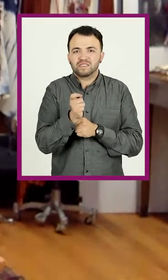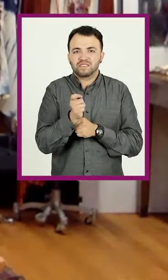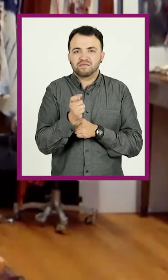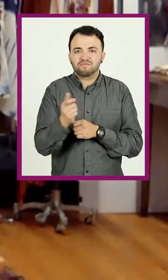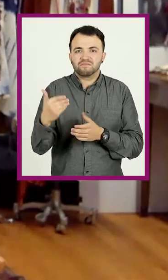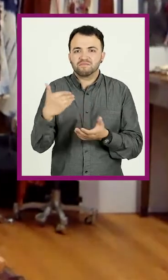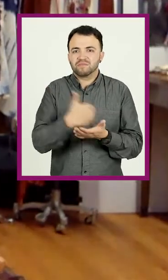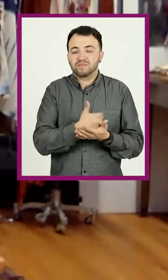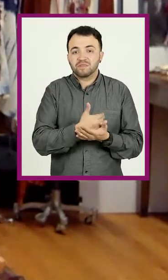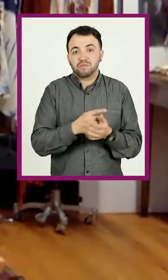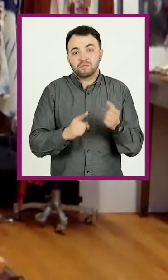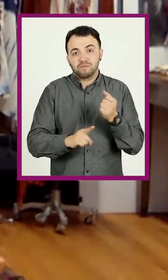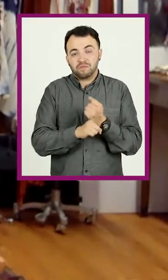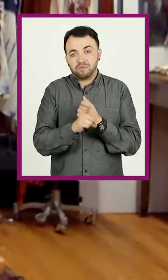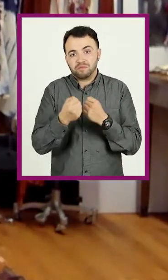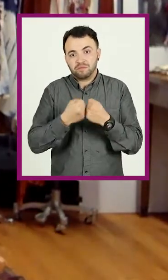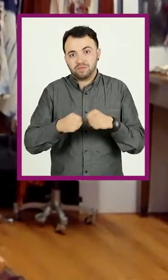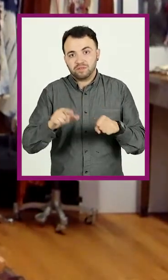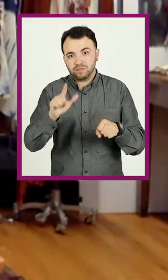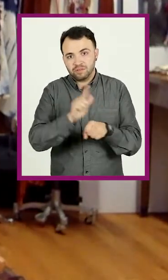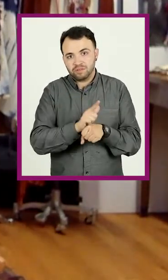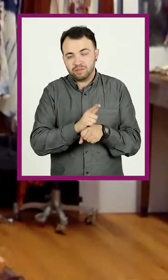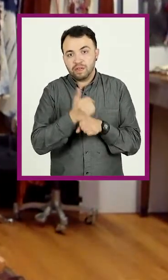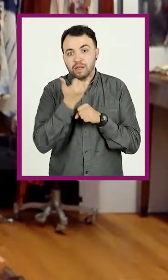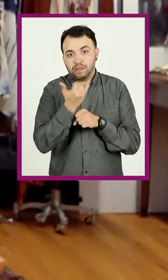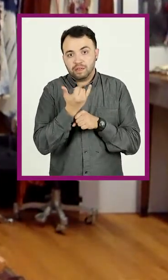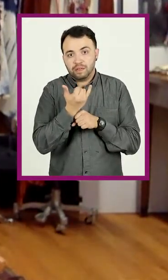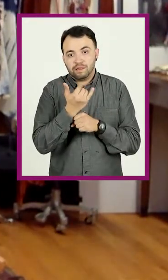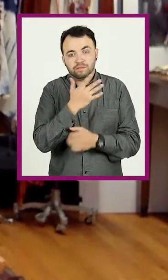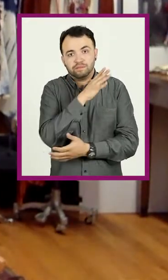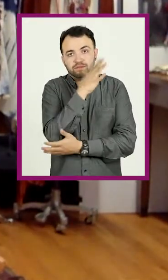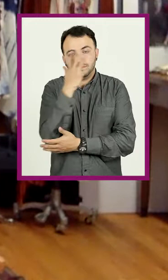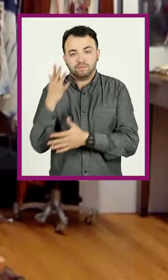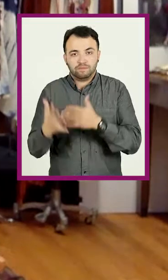problemas sociales y ecológicos,